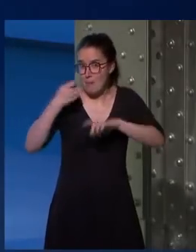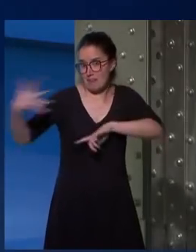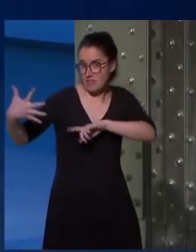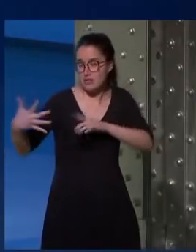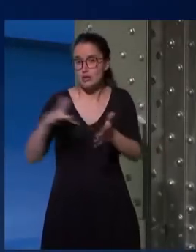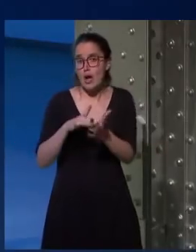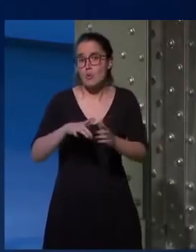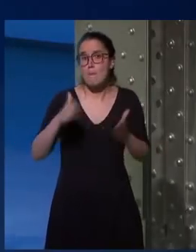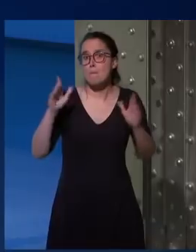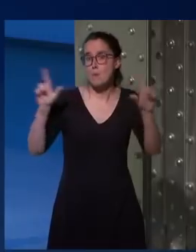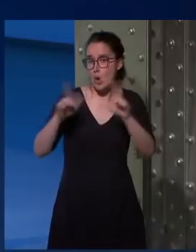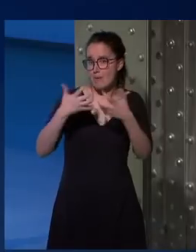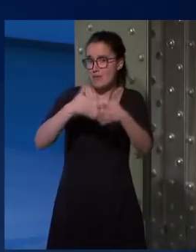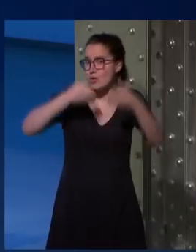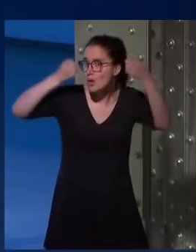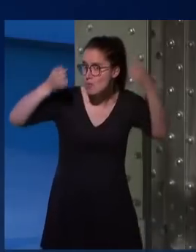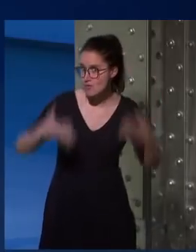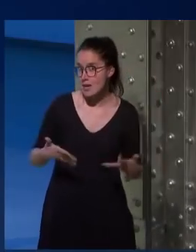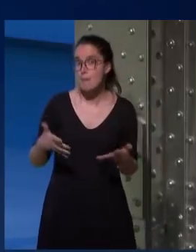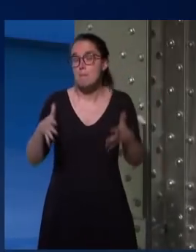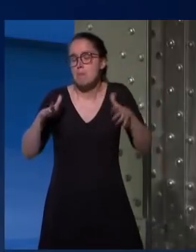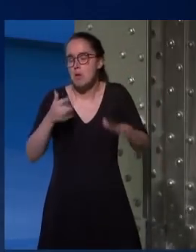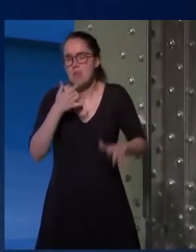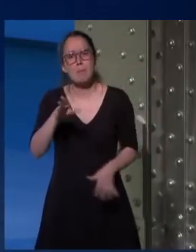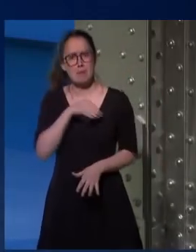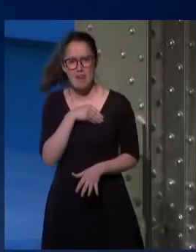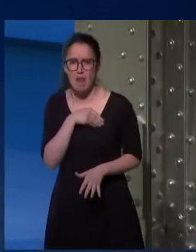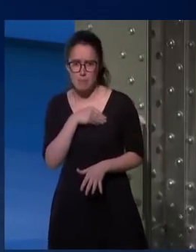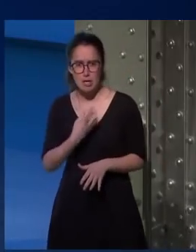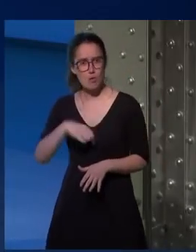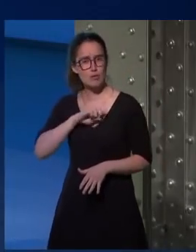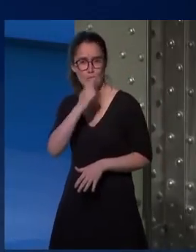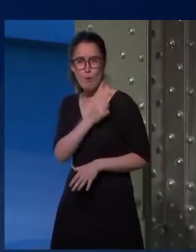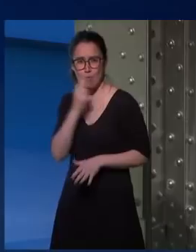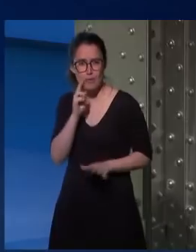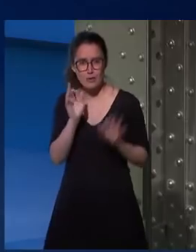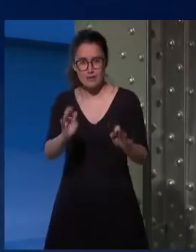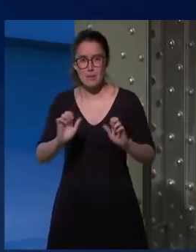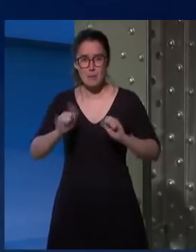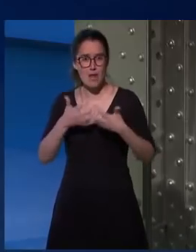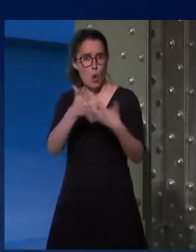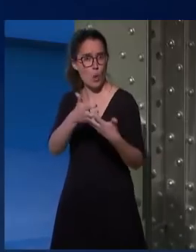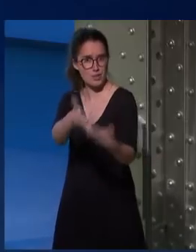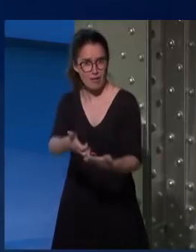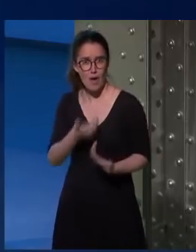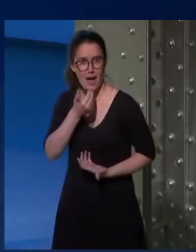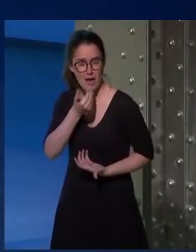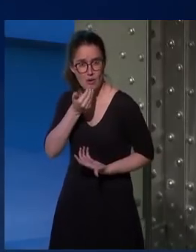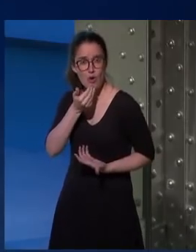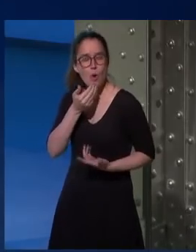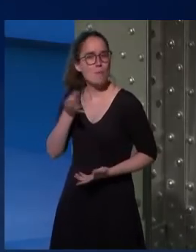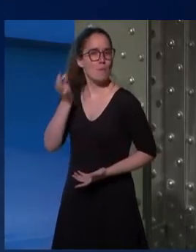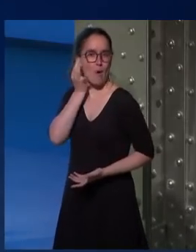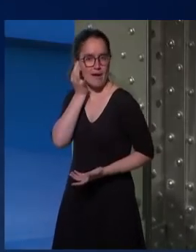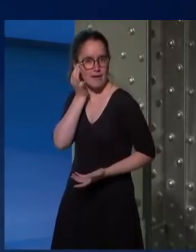lo estás metiendo en un programa que funciona estupendamente, ¿no? Pero aún así dice, merece la pena, es nuestro compromiso y hay que empezar luchando por ahí. Y que estén